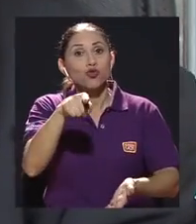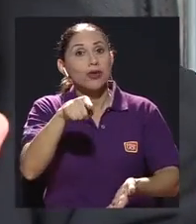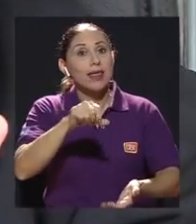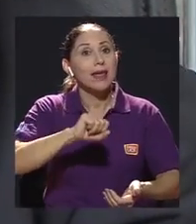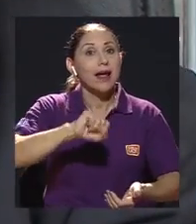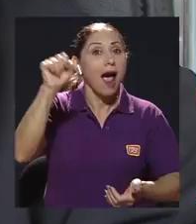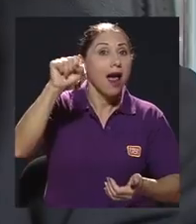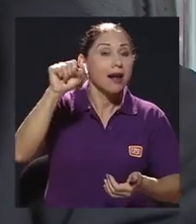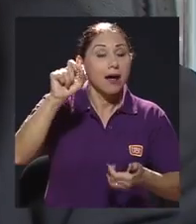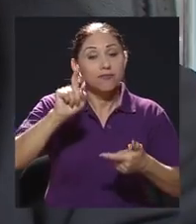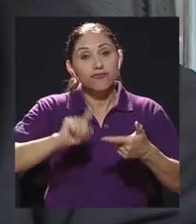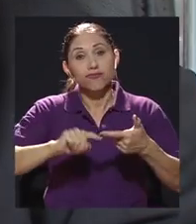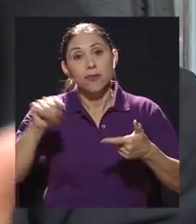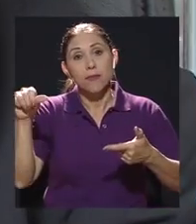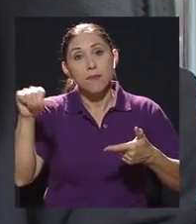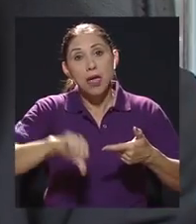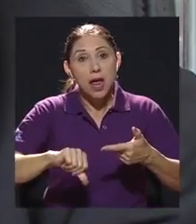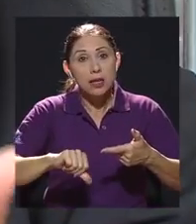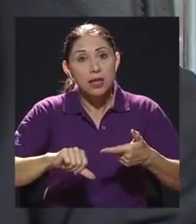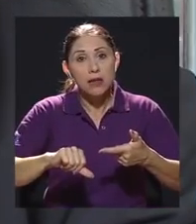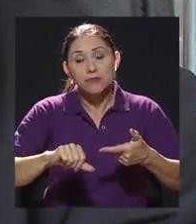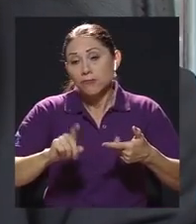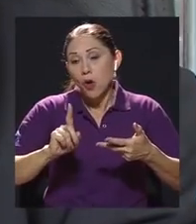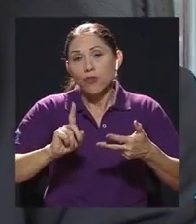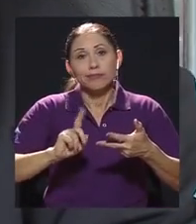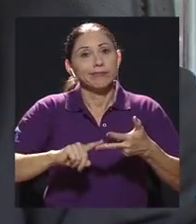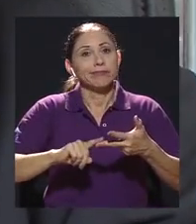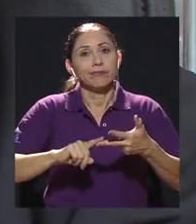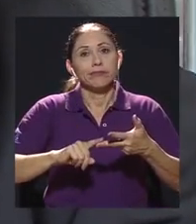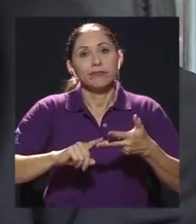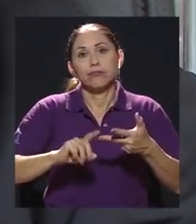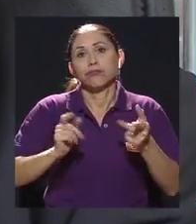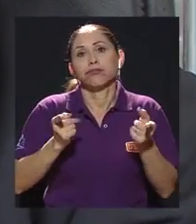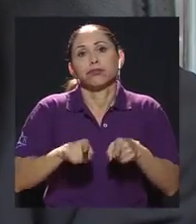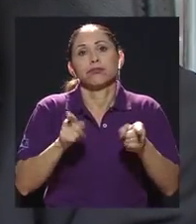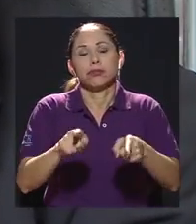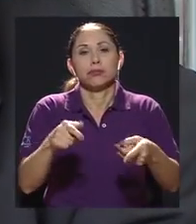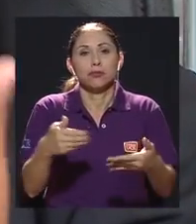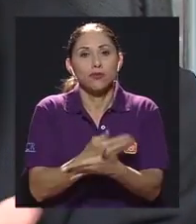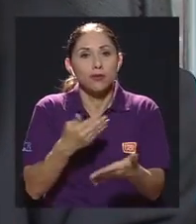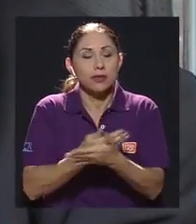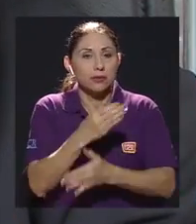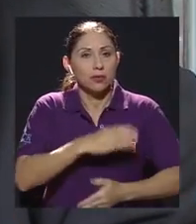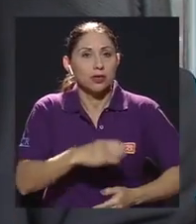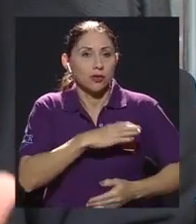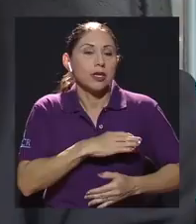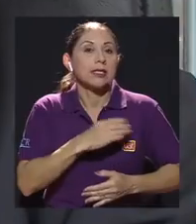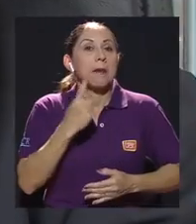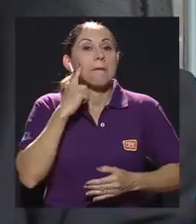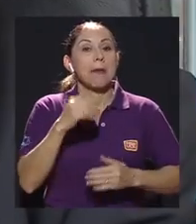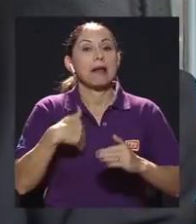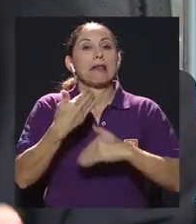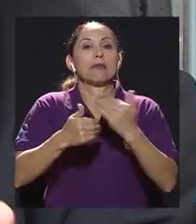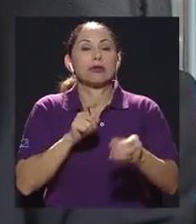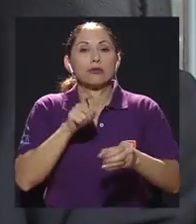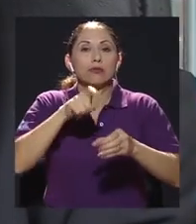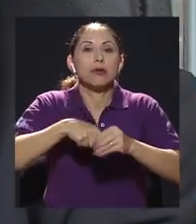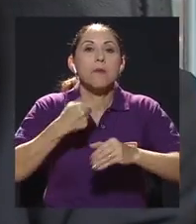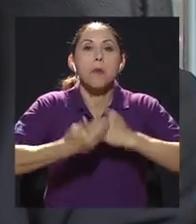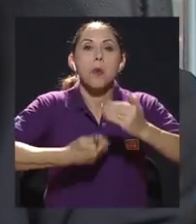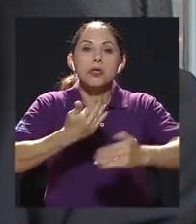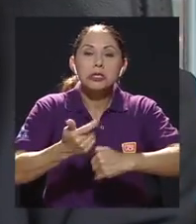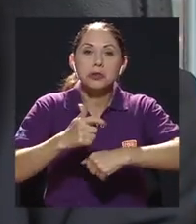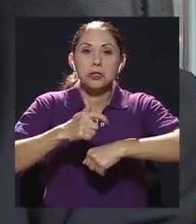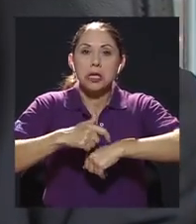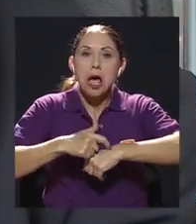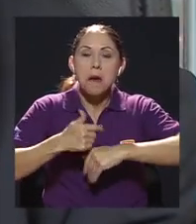pierde y puede estar constantemente generando nuevas condiciones para ir a nuevos procesos y etapas y momentos que